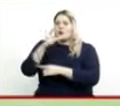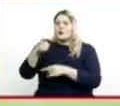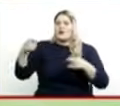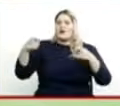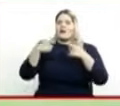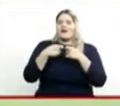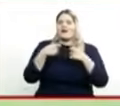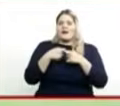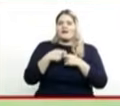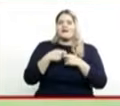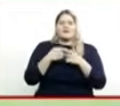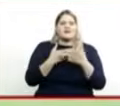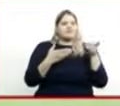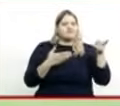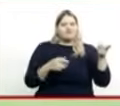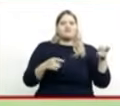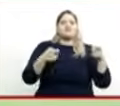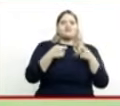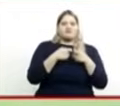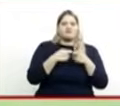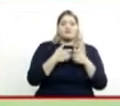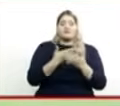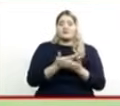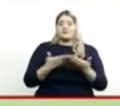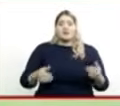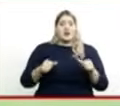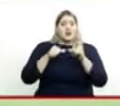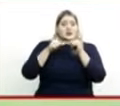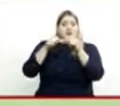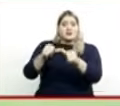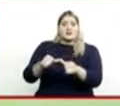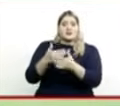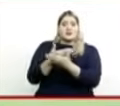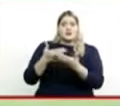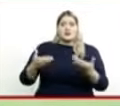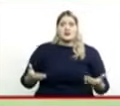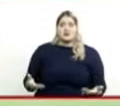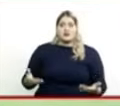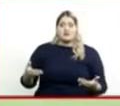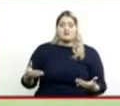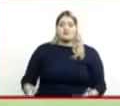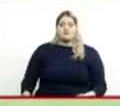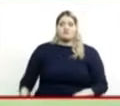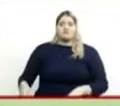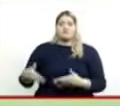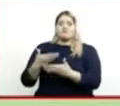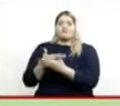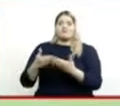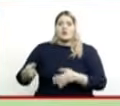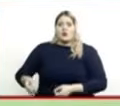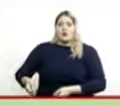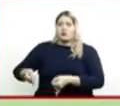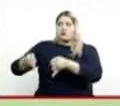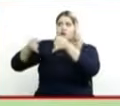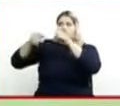mientras continuamos construyendo líneas de transmisión y distribución.